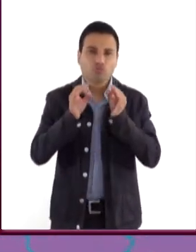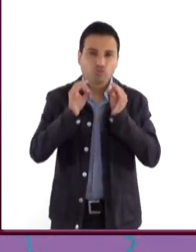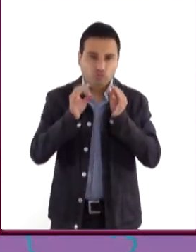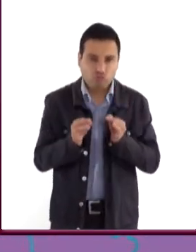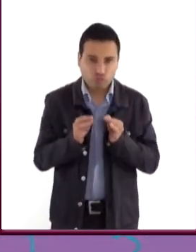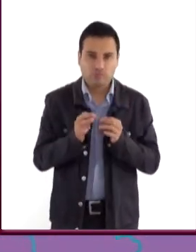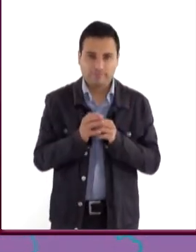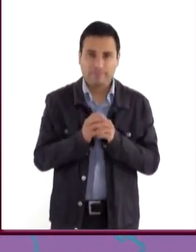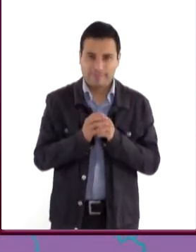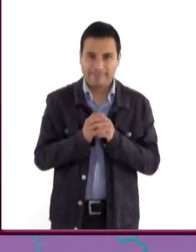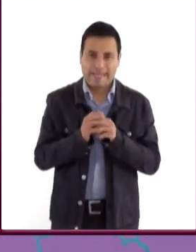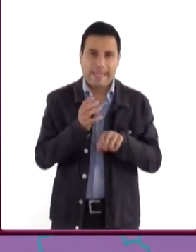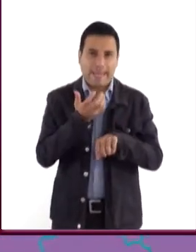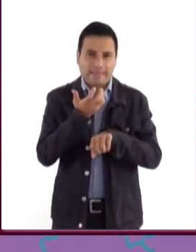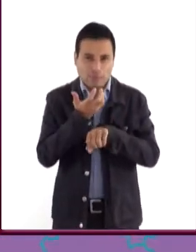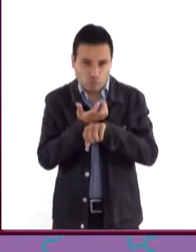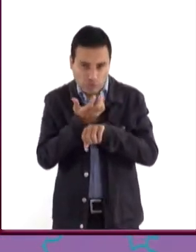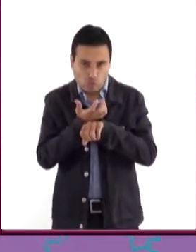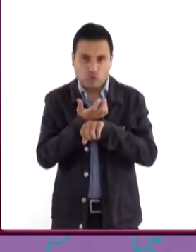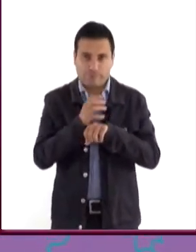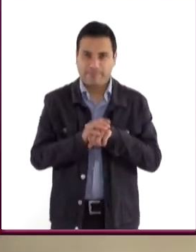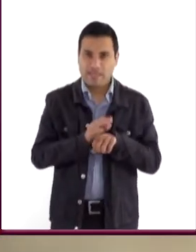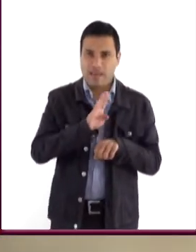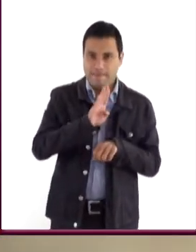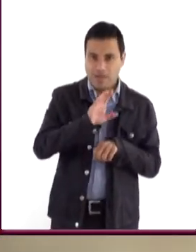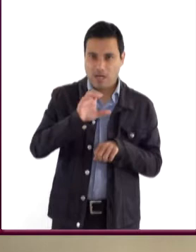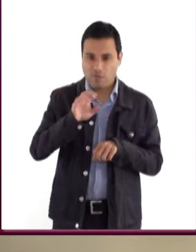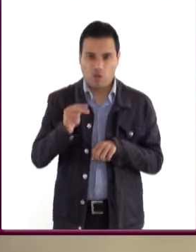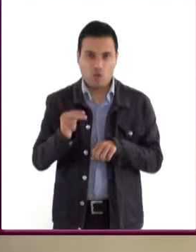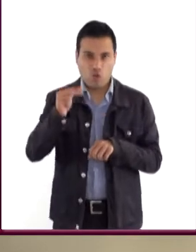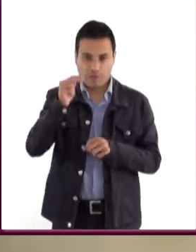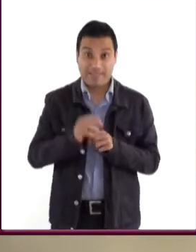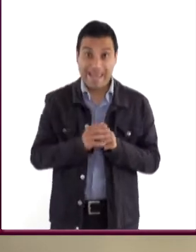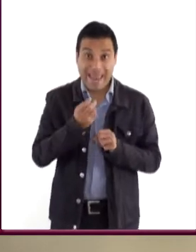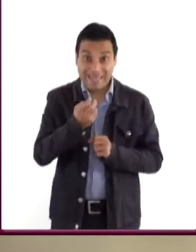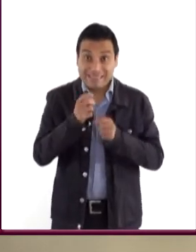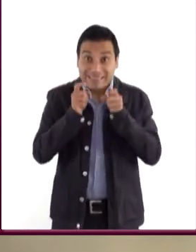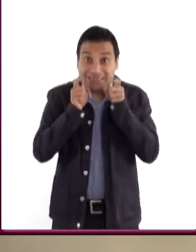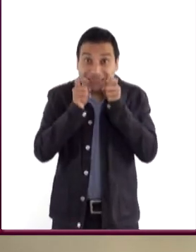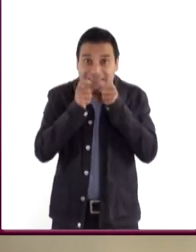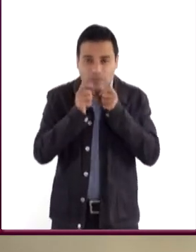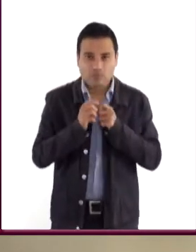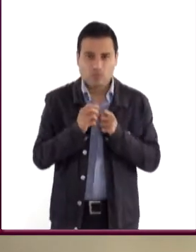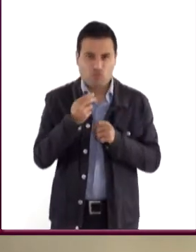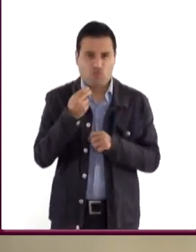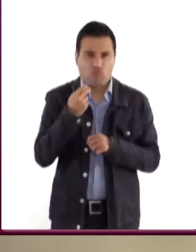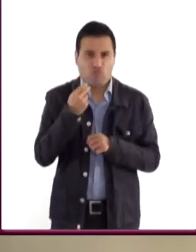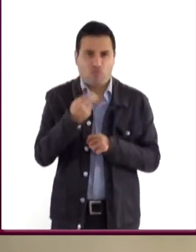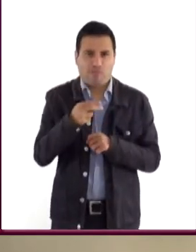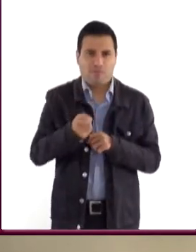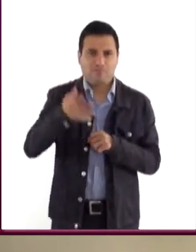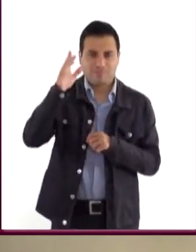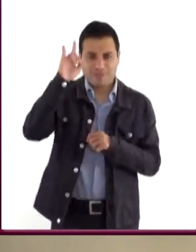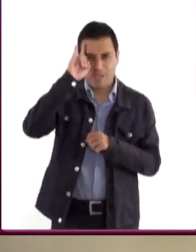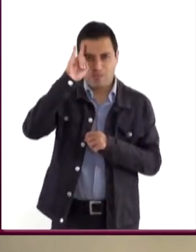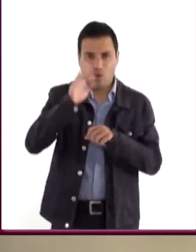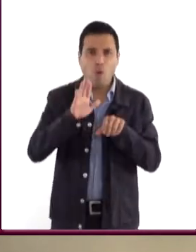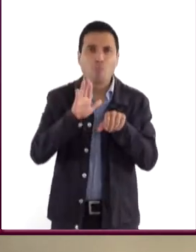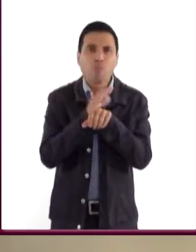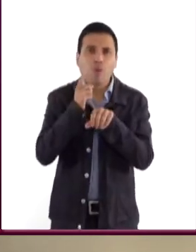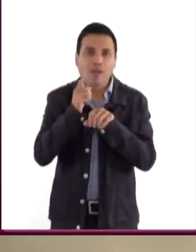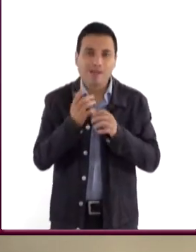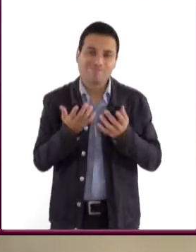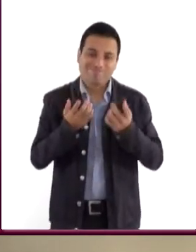de Estados Unidos y Baja California Norte. Este pequeño escarabajo debe su nombre a su apariencia y a una